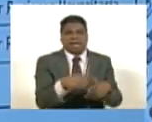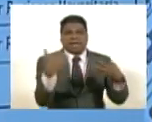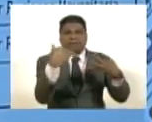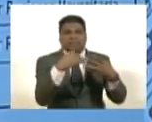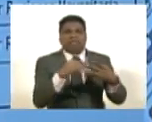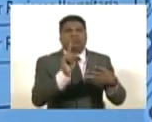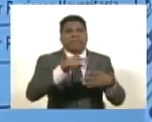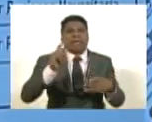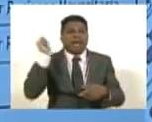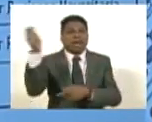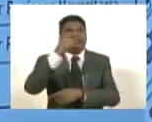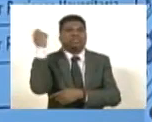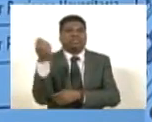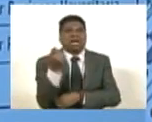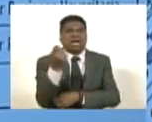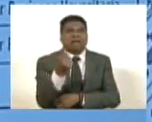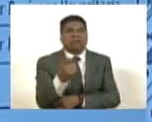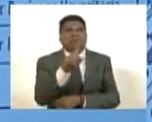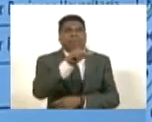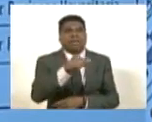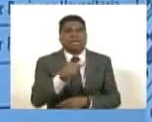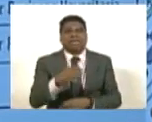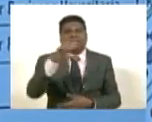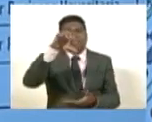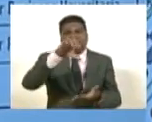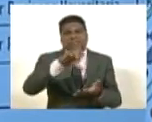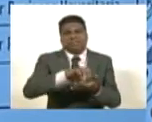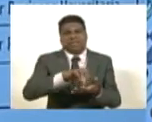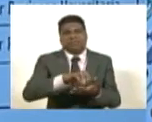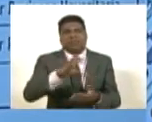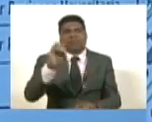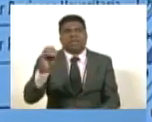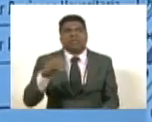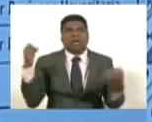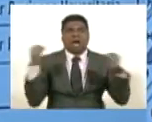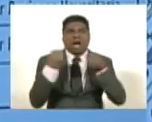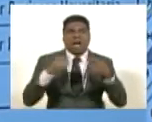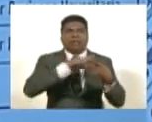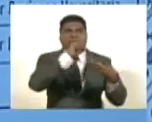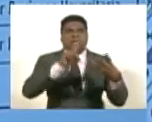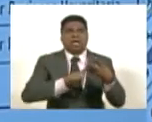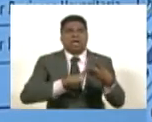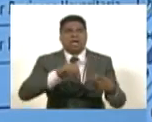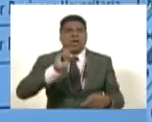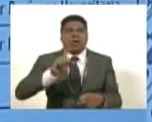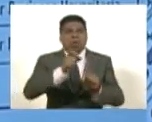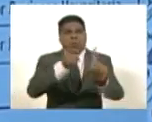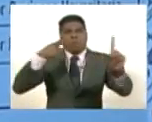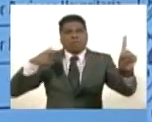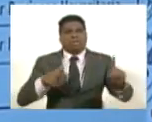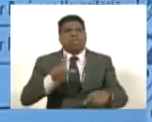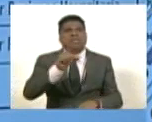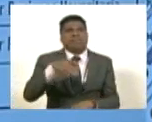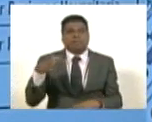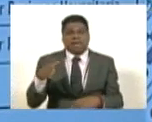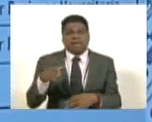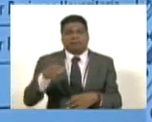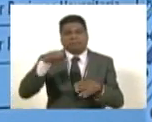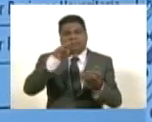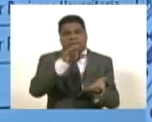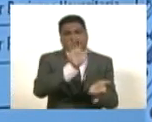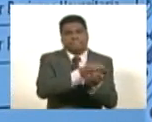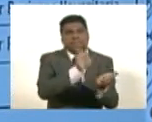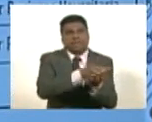Los Llanos 2, región Centro Occidente 6, región de los Andes 4, región Guayana 1, región Insular 1,